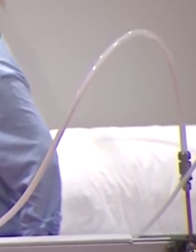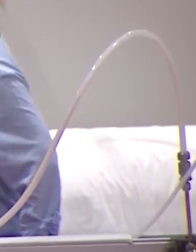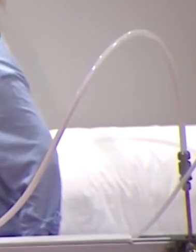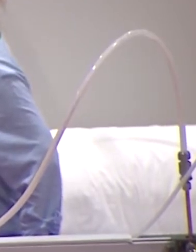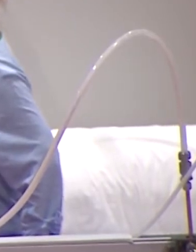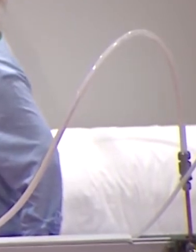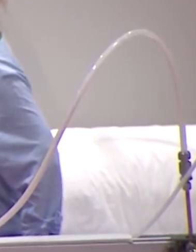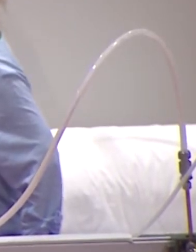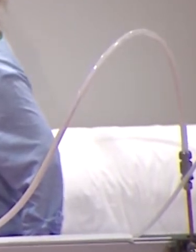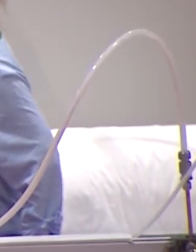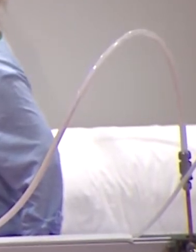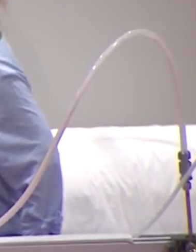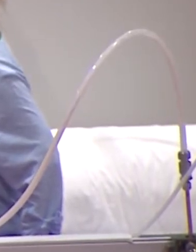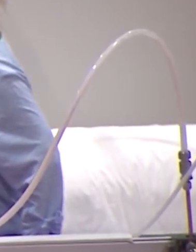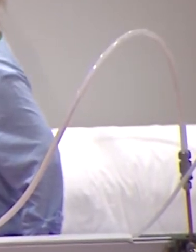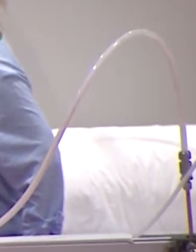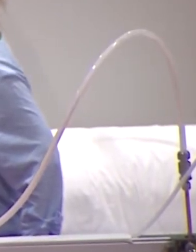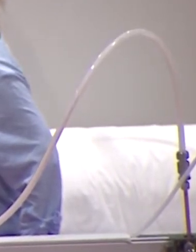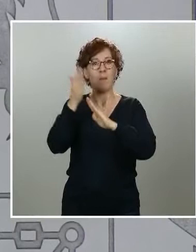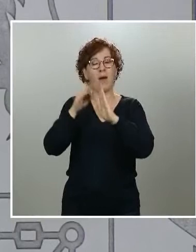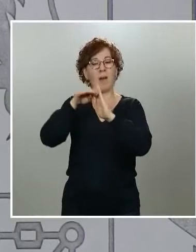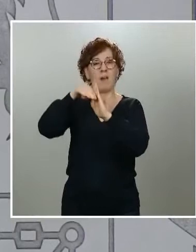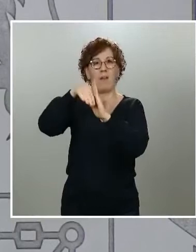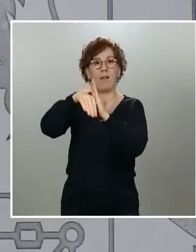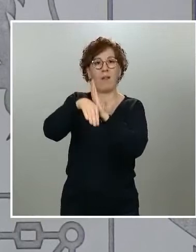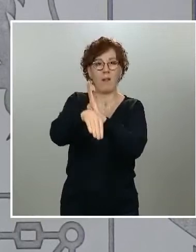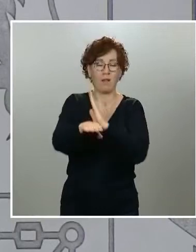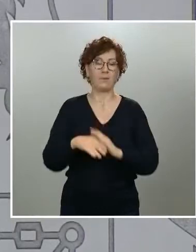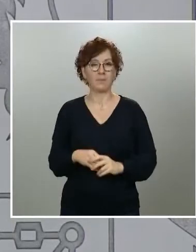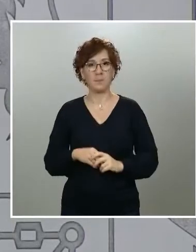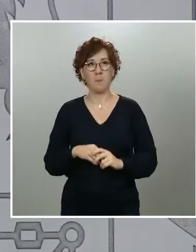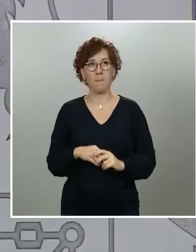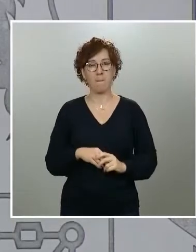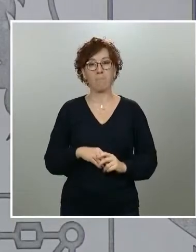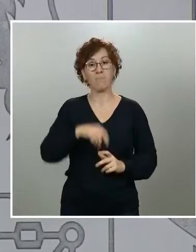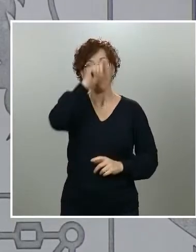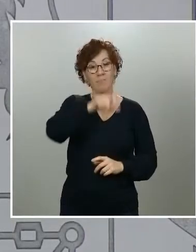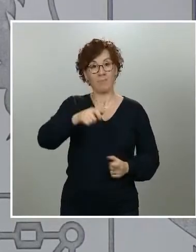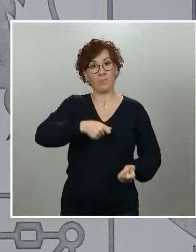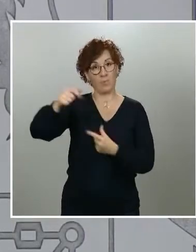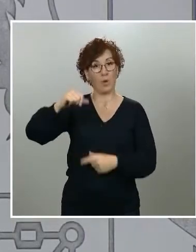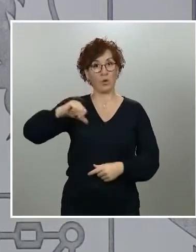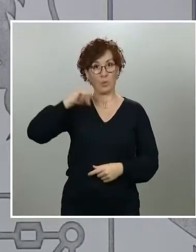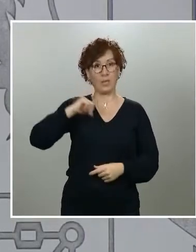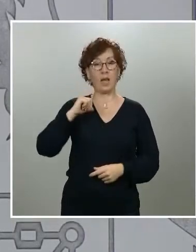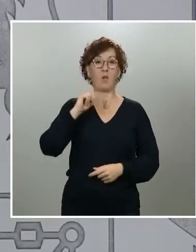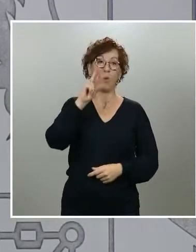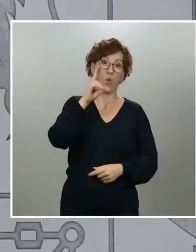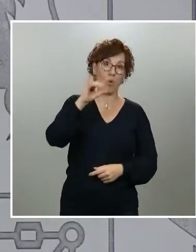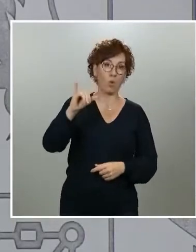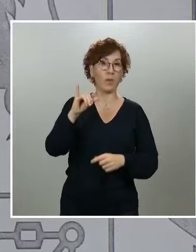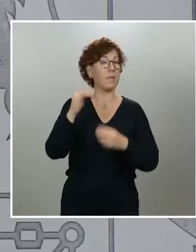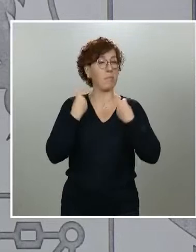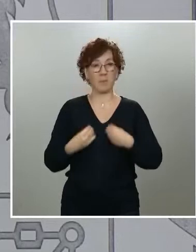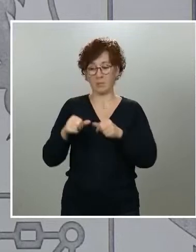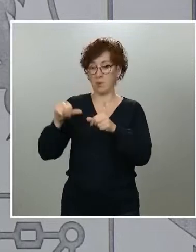58 han ingresado en unidades de cuidados intensivos. En cuanto al número de hospitalizados y nuevos casos en UCI, tenemos cifras similares a estos días,